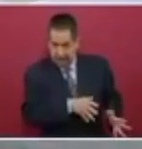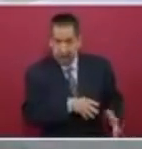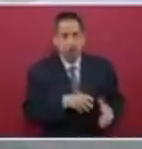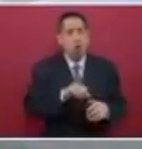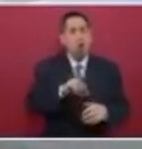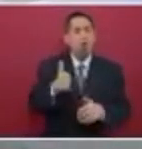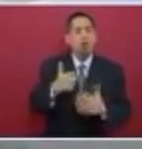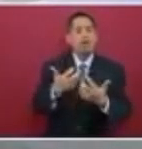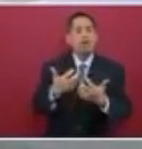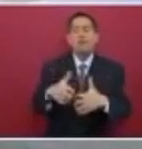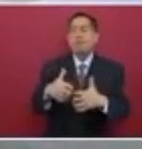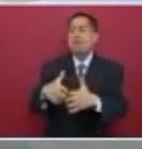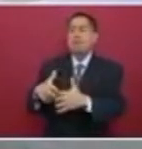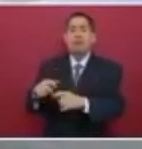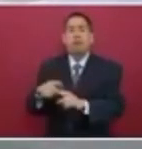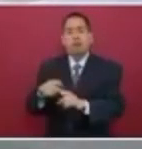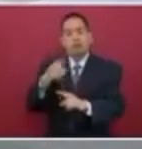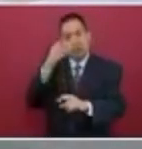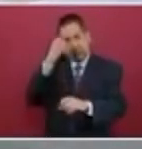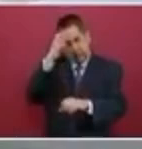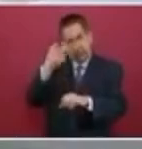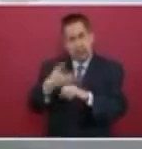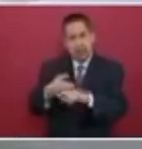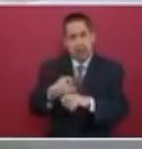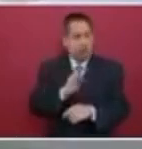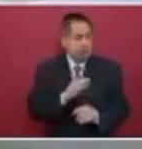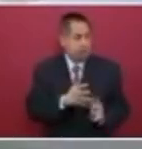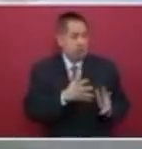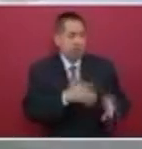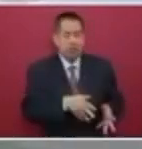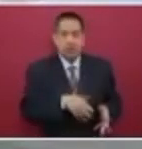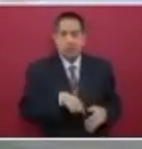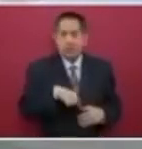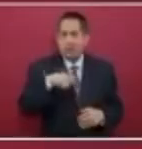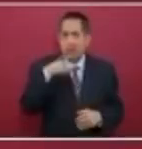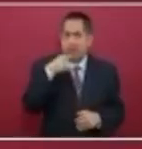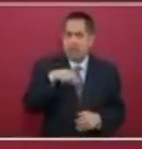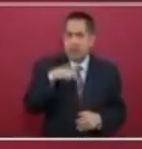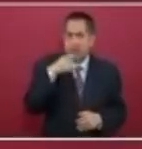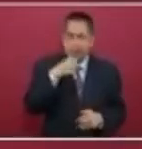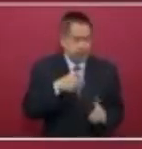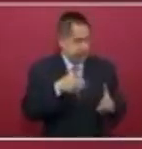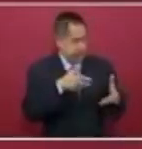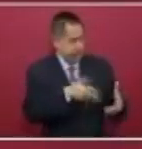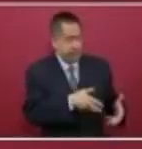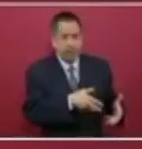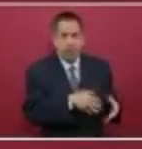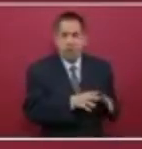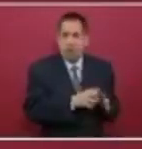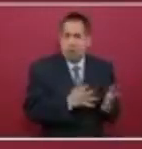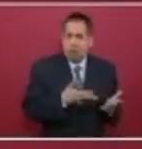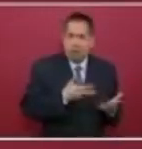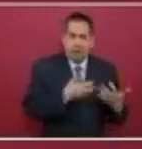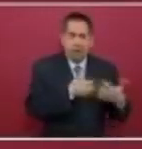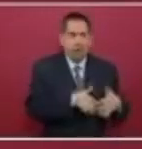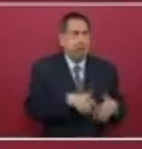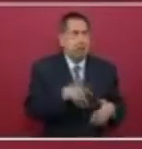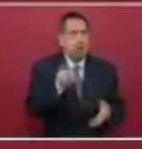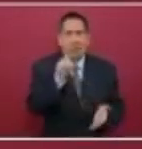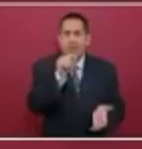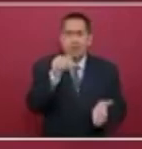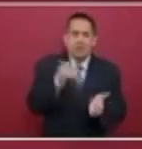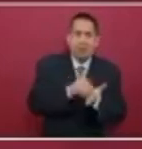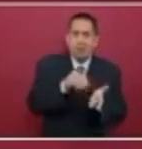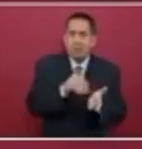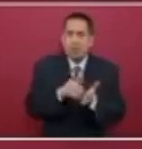quedan ahí enterrados, echados a perder. Se desperdician más de 20 mil